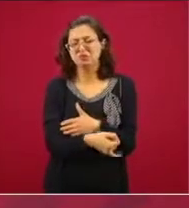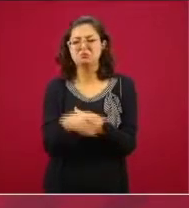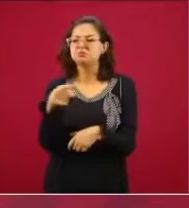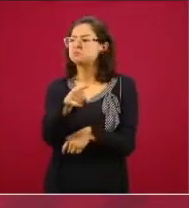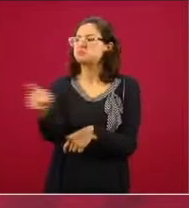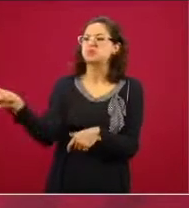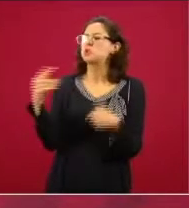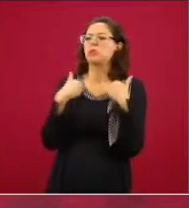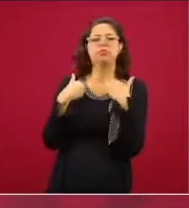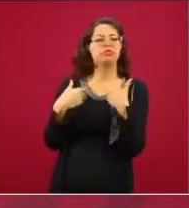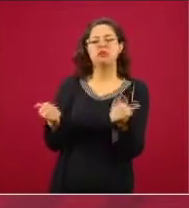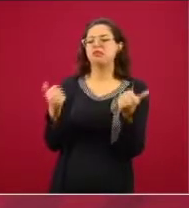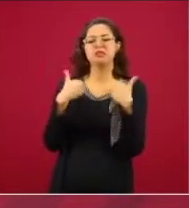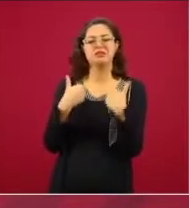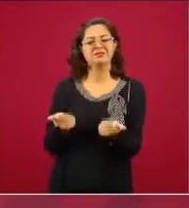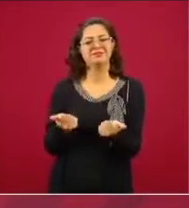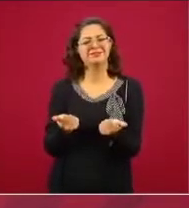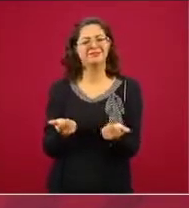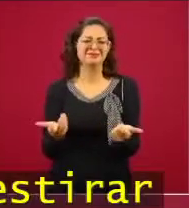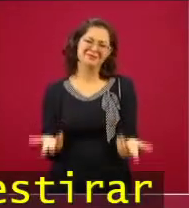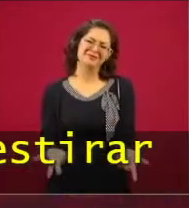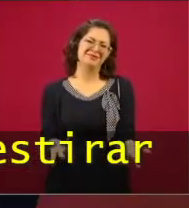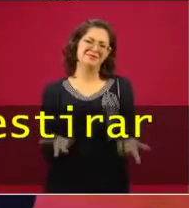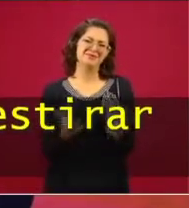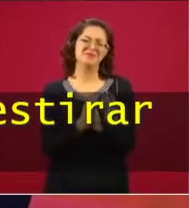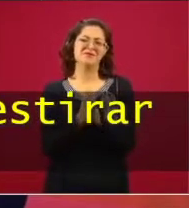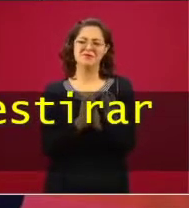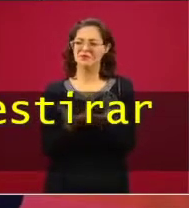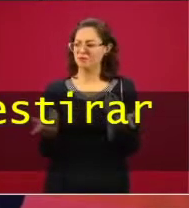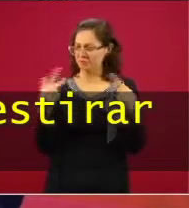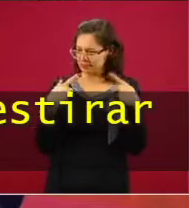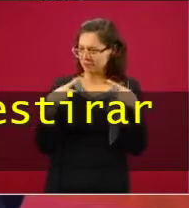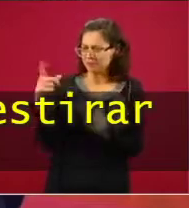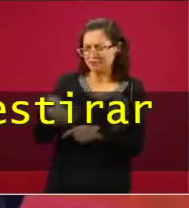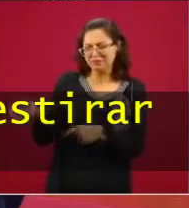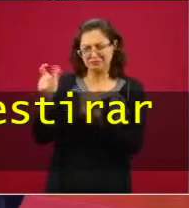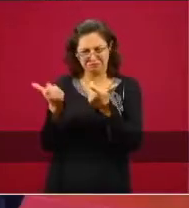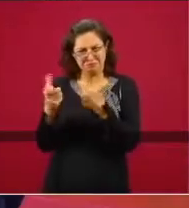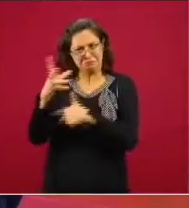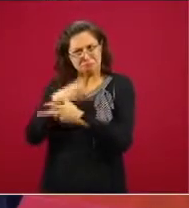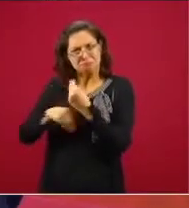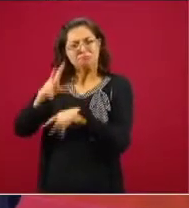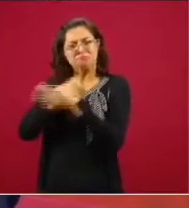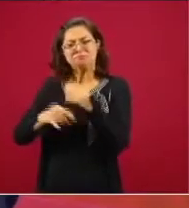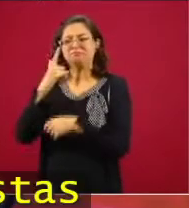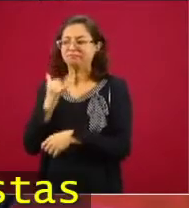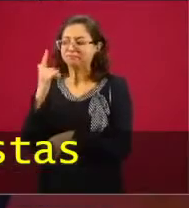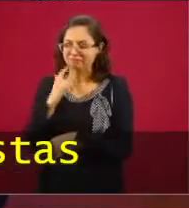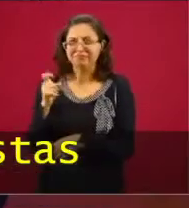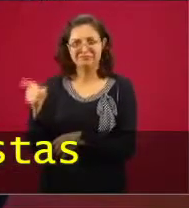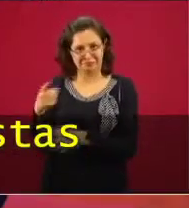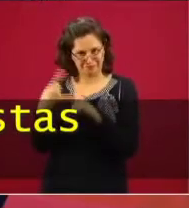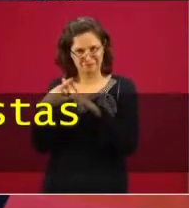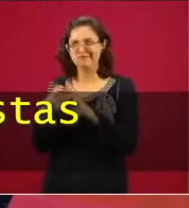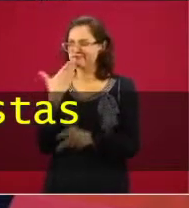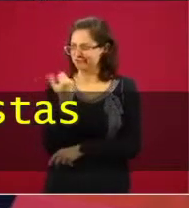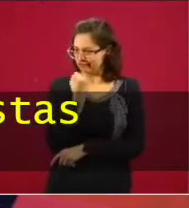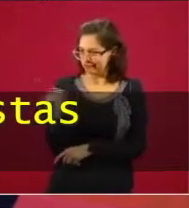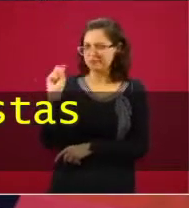inalcanzable. ¿Cómo le hace la gente para estirar su presupuesto? Esos sí son buenos economistas, sobre